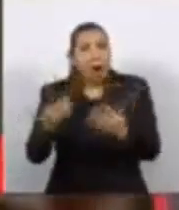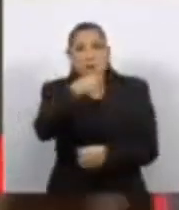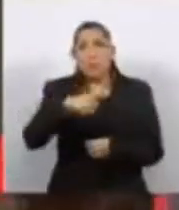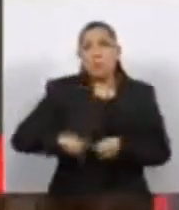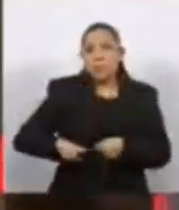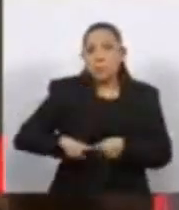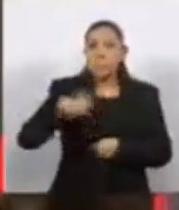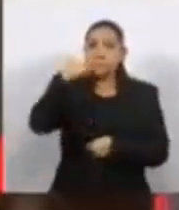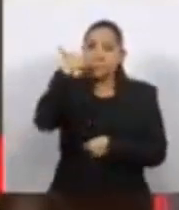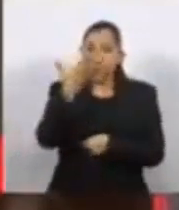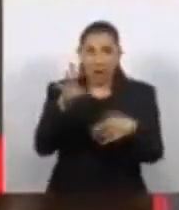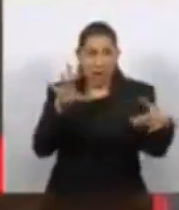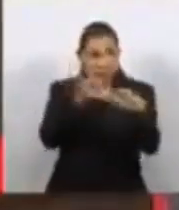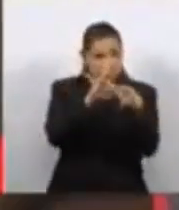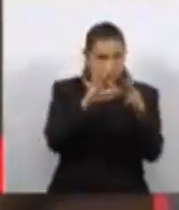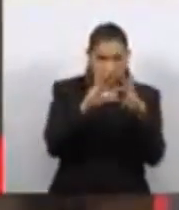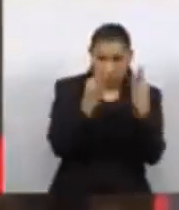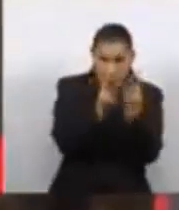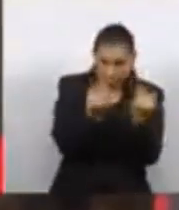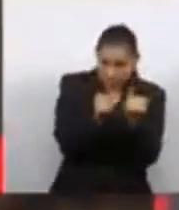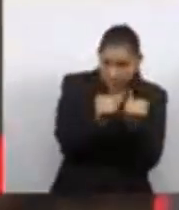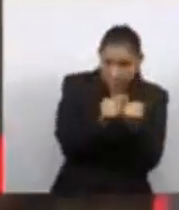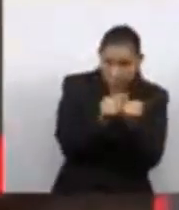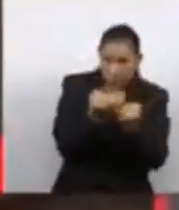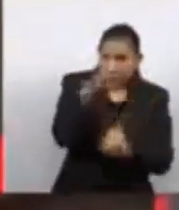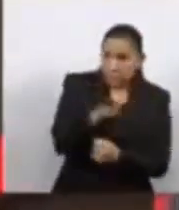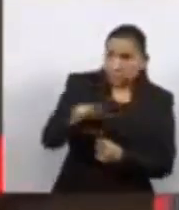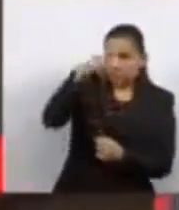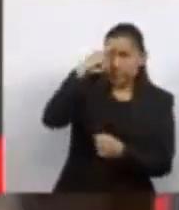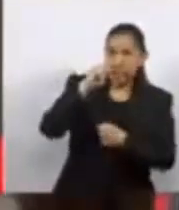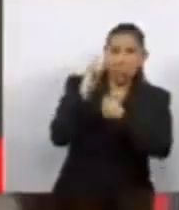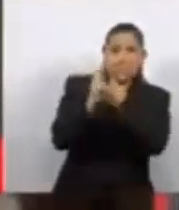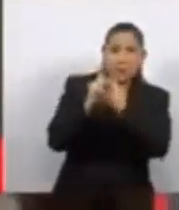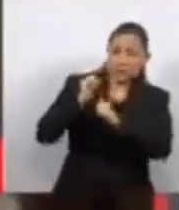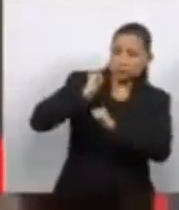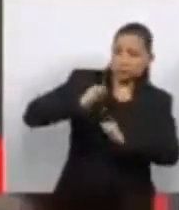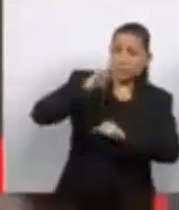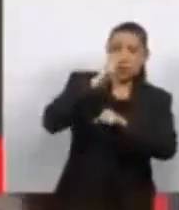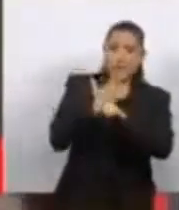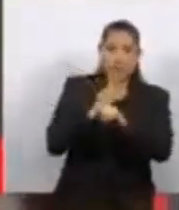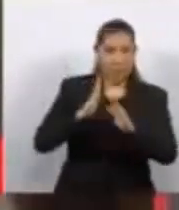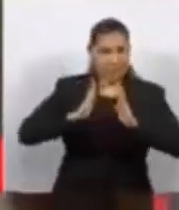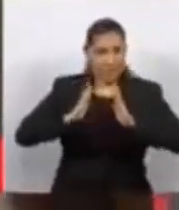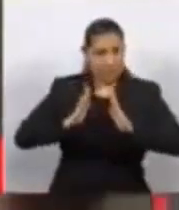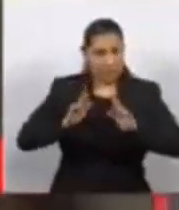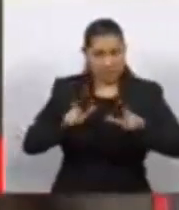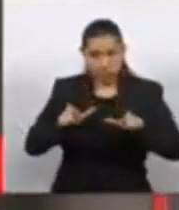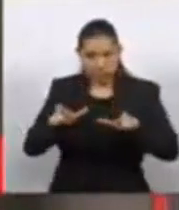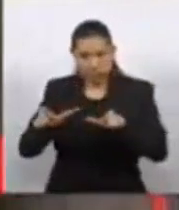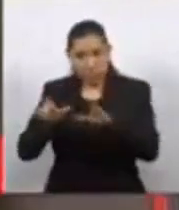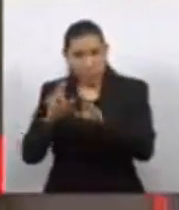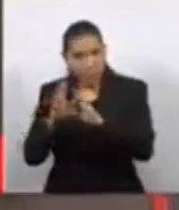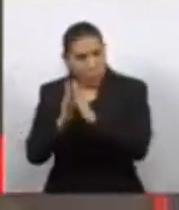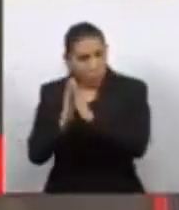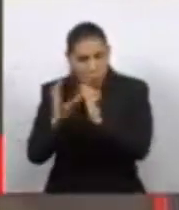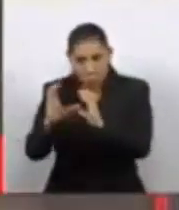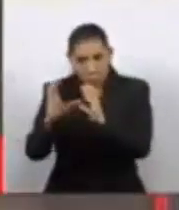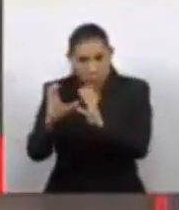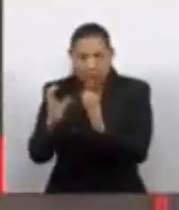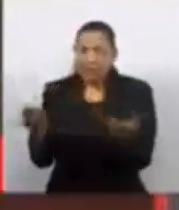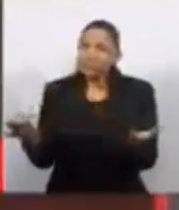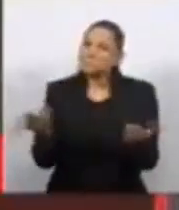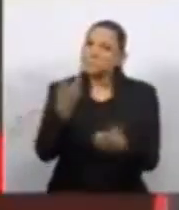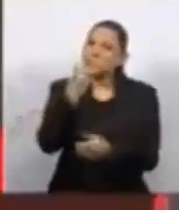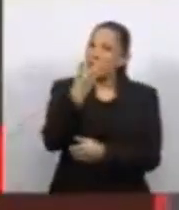la militarización del país. Tan decrépitos son los gobiernos que depredaron los recursos naturales, como el gobierno que